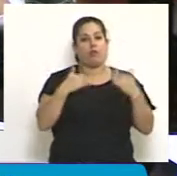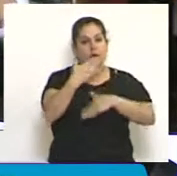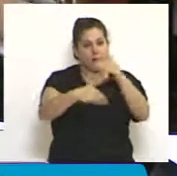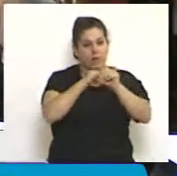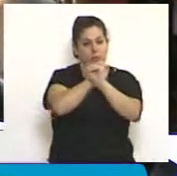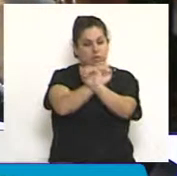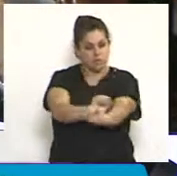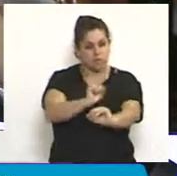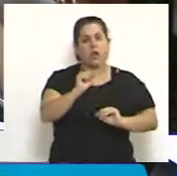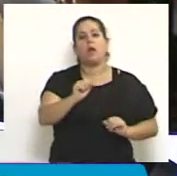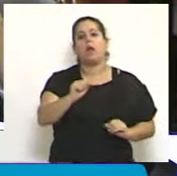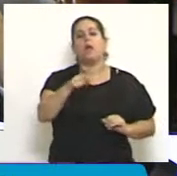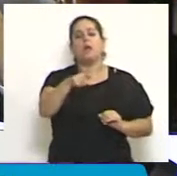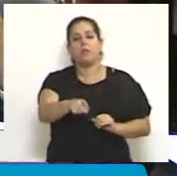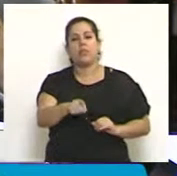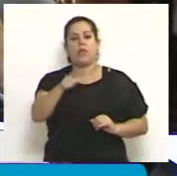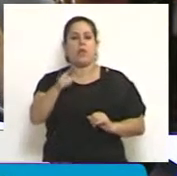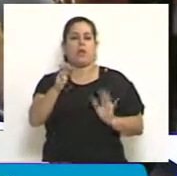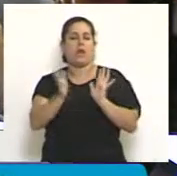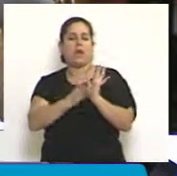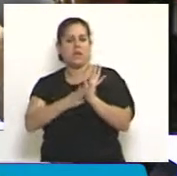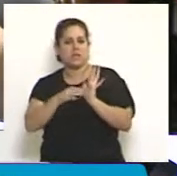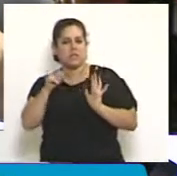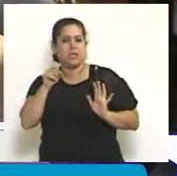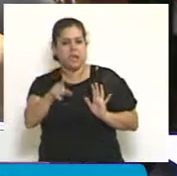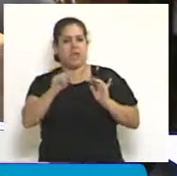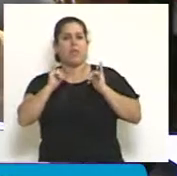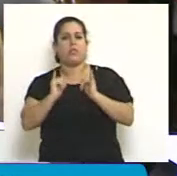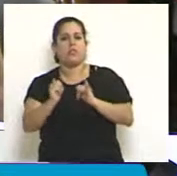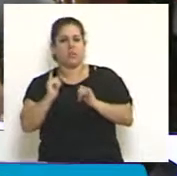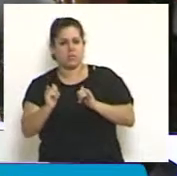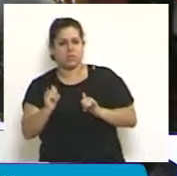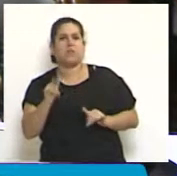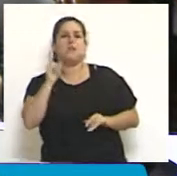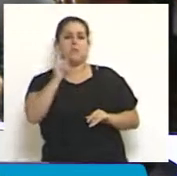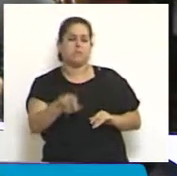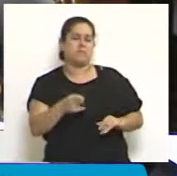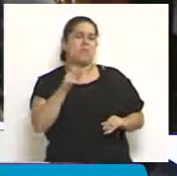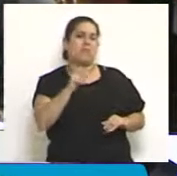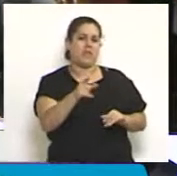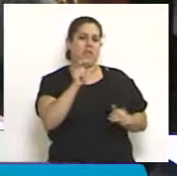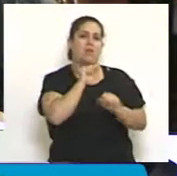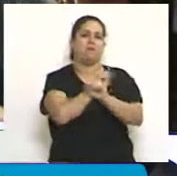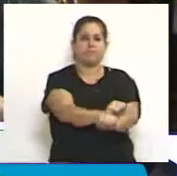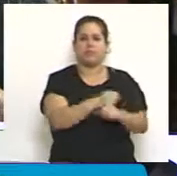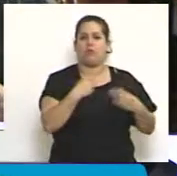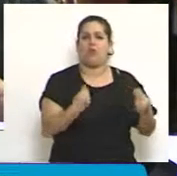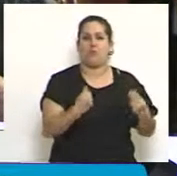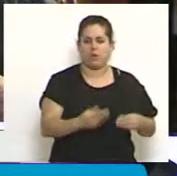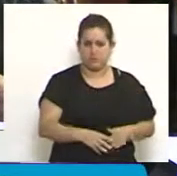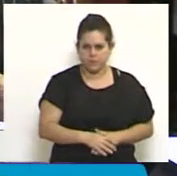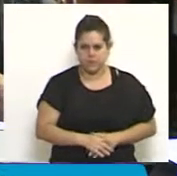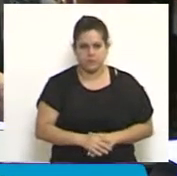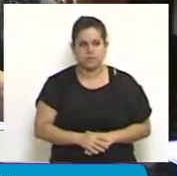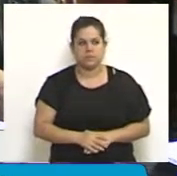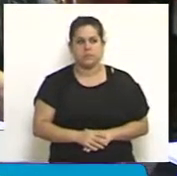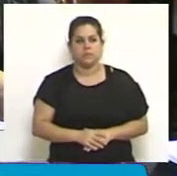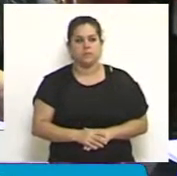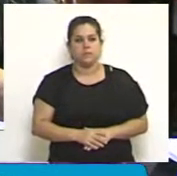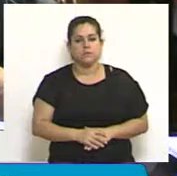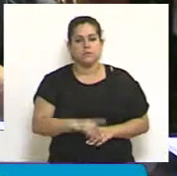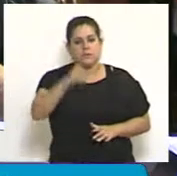Adolescentes, Nacionales de Garantías de Adolescente, Nacionales de Ejecución Penal, Nacional en